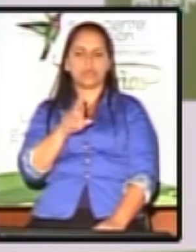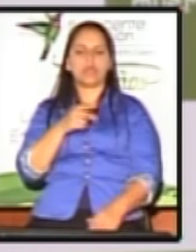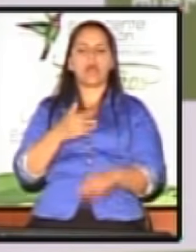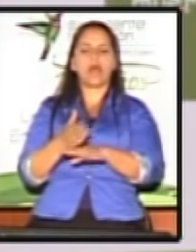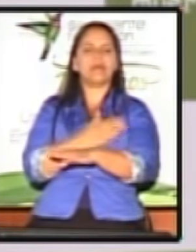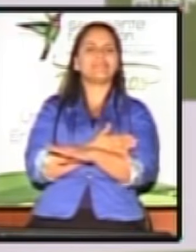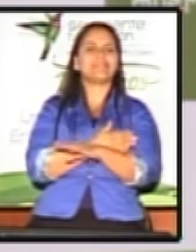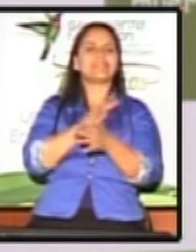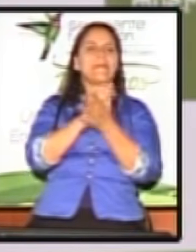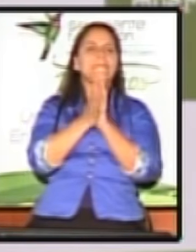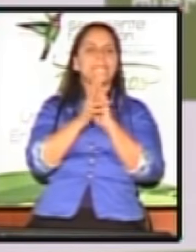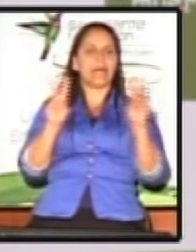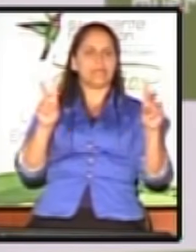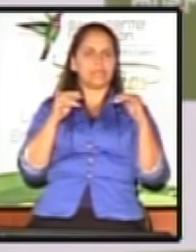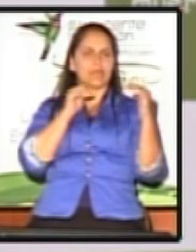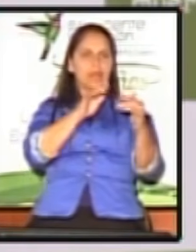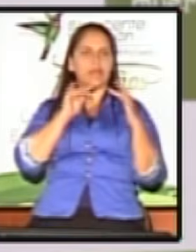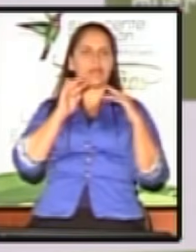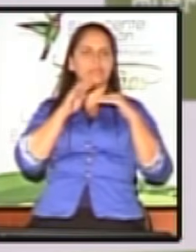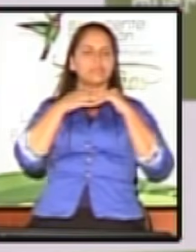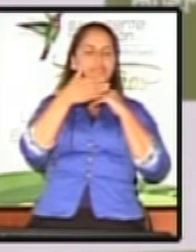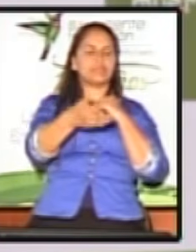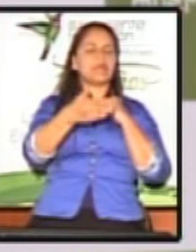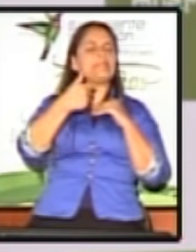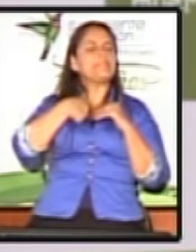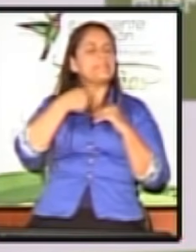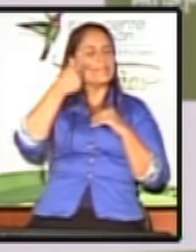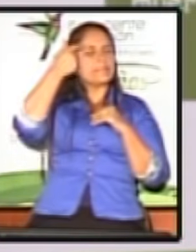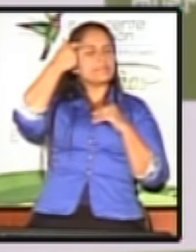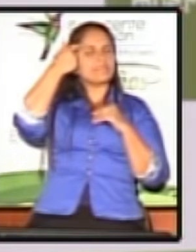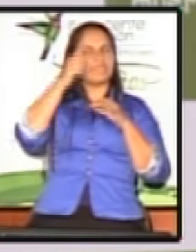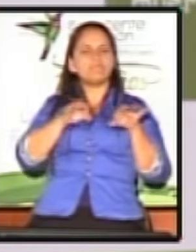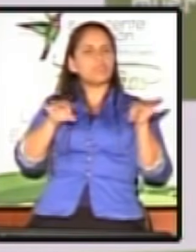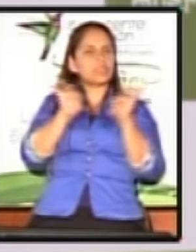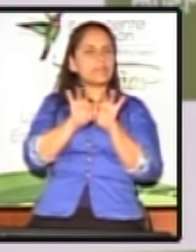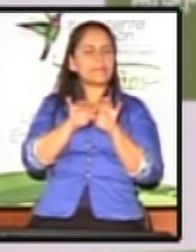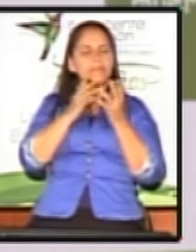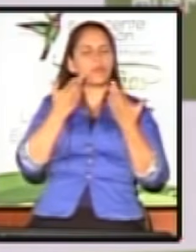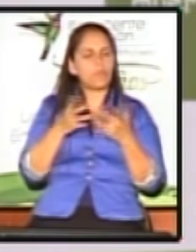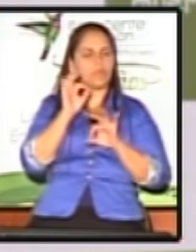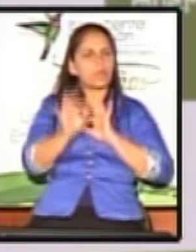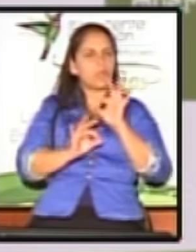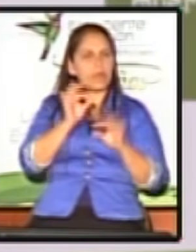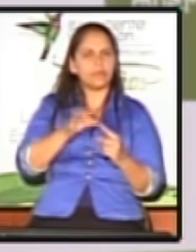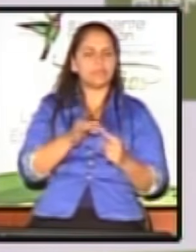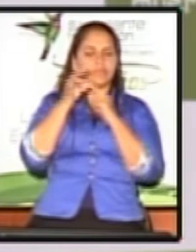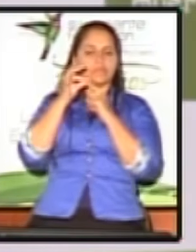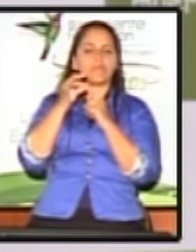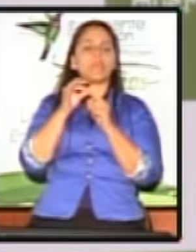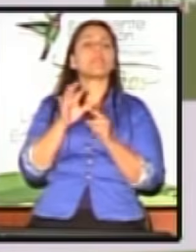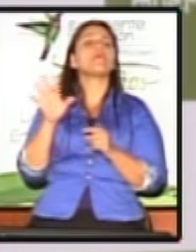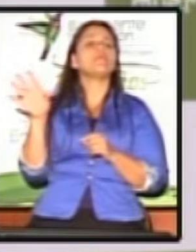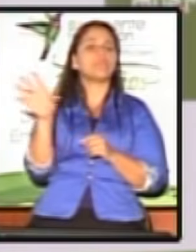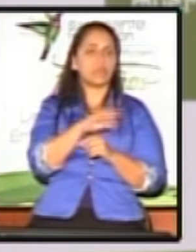en la posguerra, dijo algo que para mí encierra mucho del cuidado paliativo. Todos tenemos que